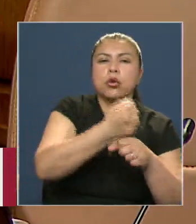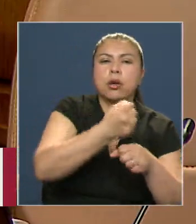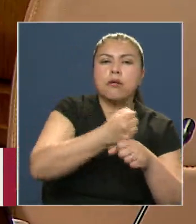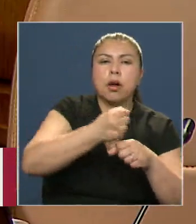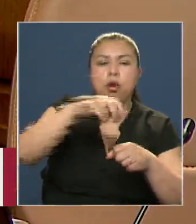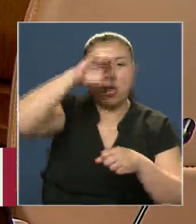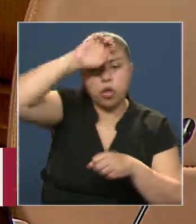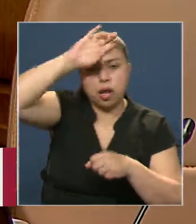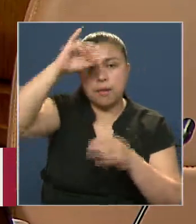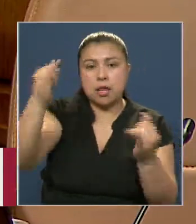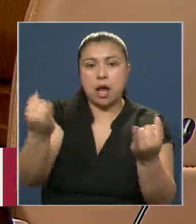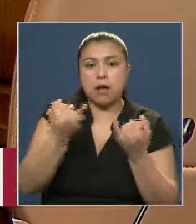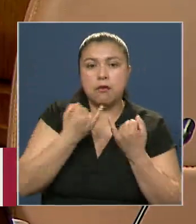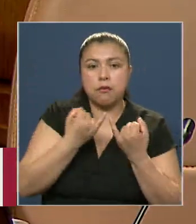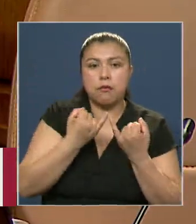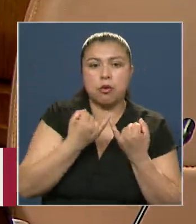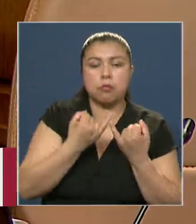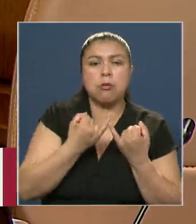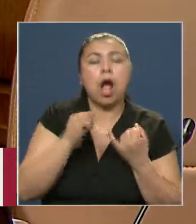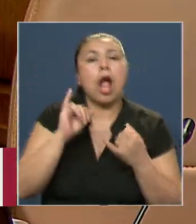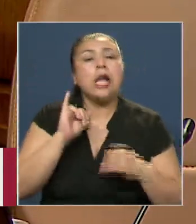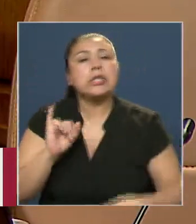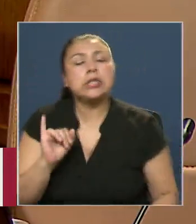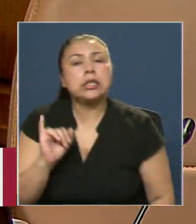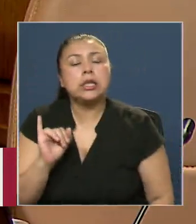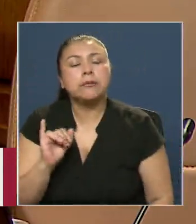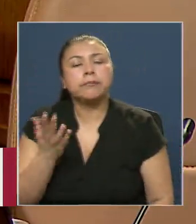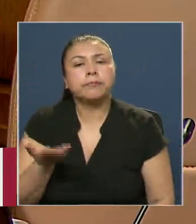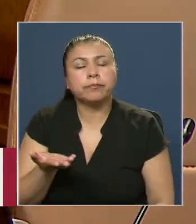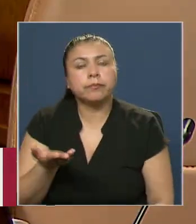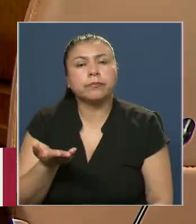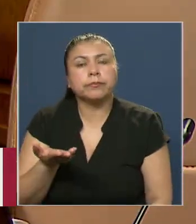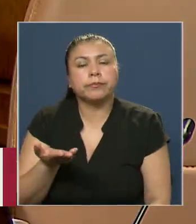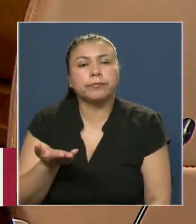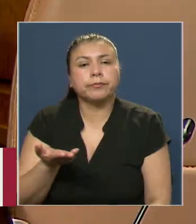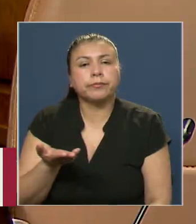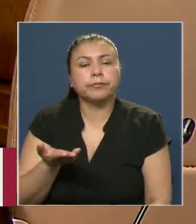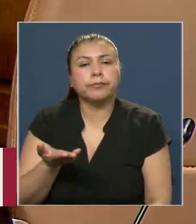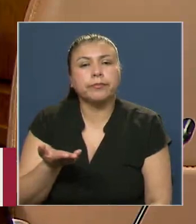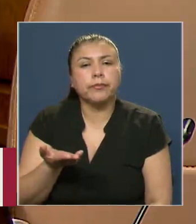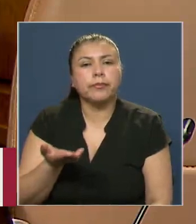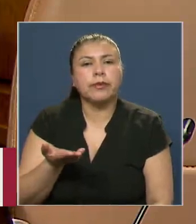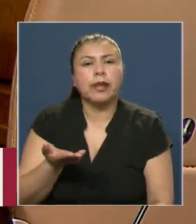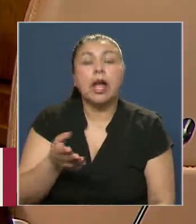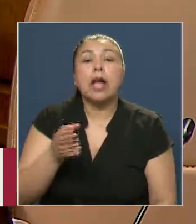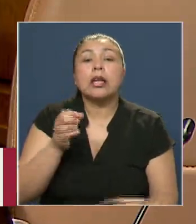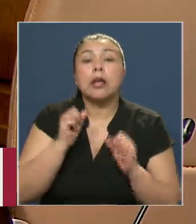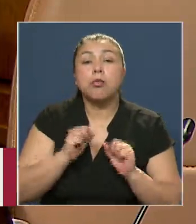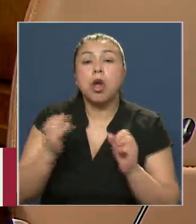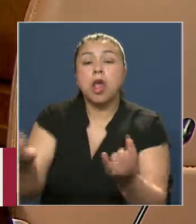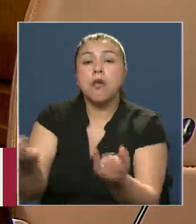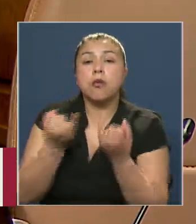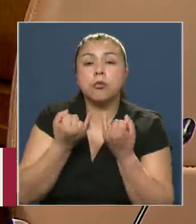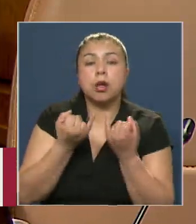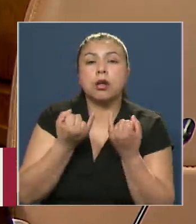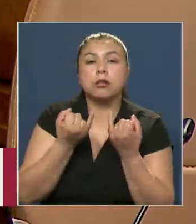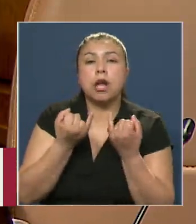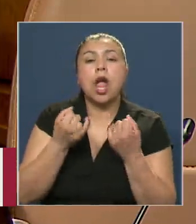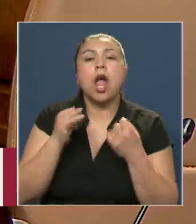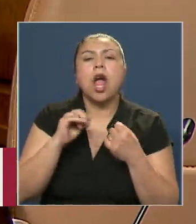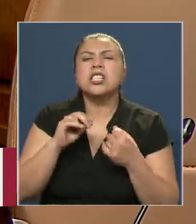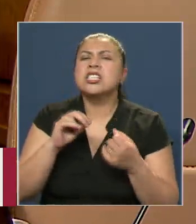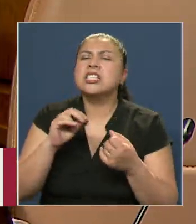También que pueda informar si es que han sido, que pueda informar también si es que han